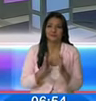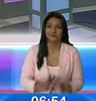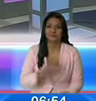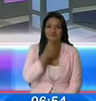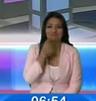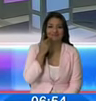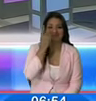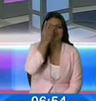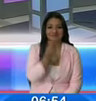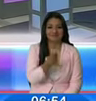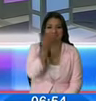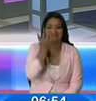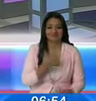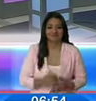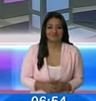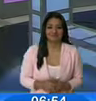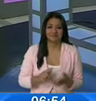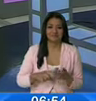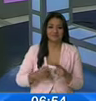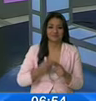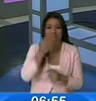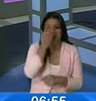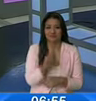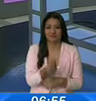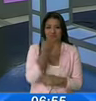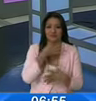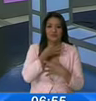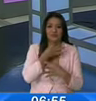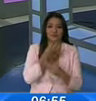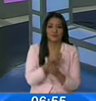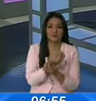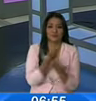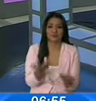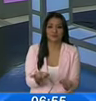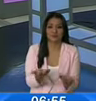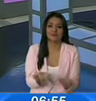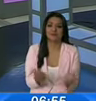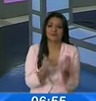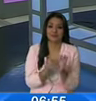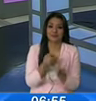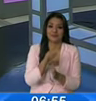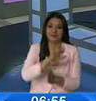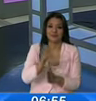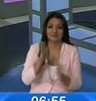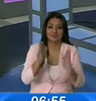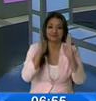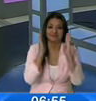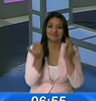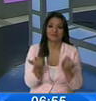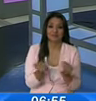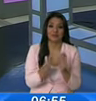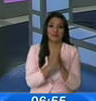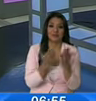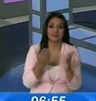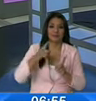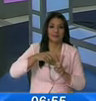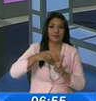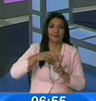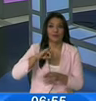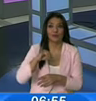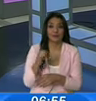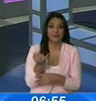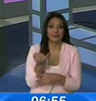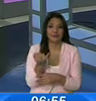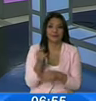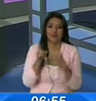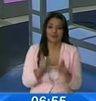día. Robrenita, amigos televidentes, muy buenos días. Un gusto compartir nuevamente con ustedes en esta, la primera emisión del Comercio TV, hoy día jueves. Hay que